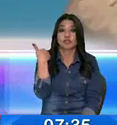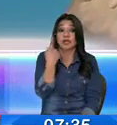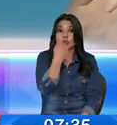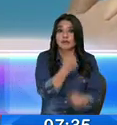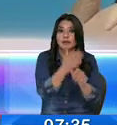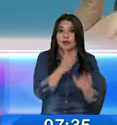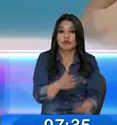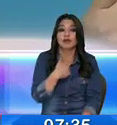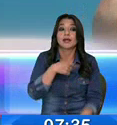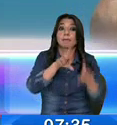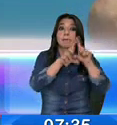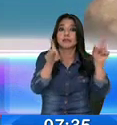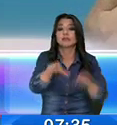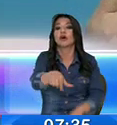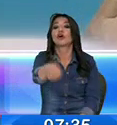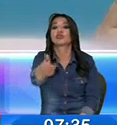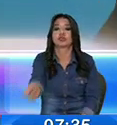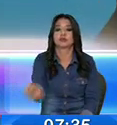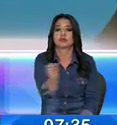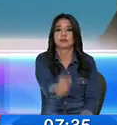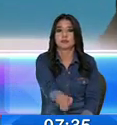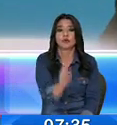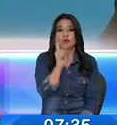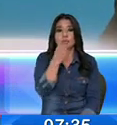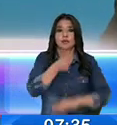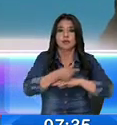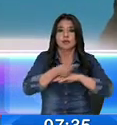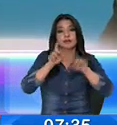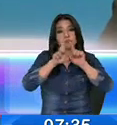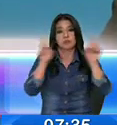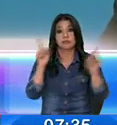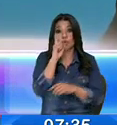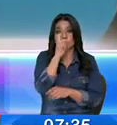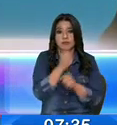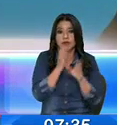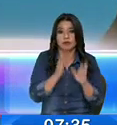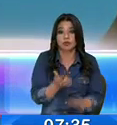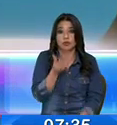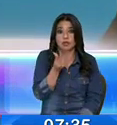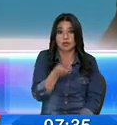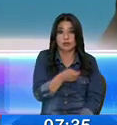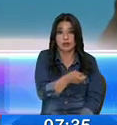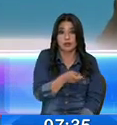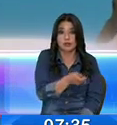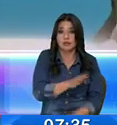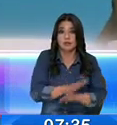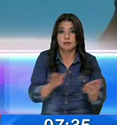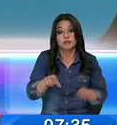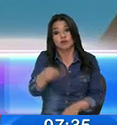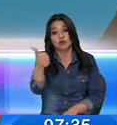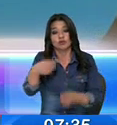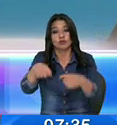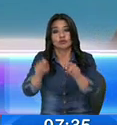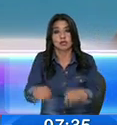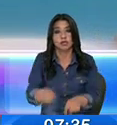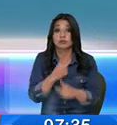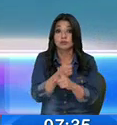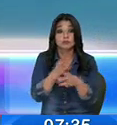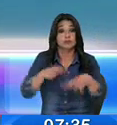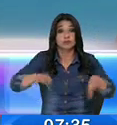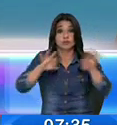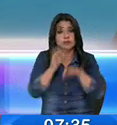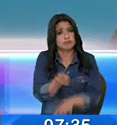trabajador y el único trabajador era el gerente de la empresa y las utilidades se repartían solamente para él por ello fue importante